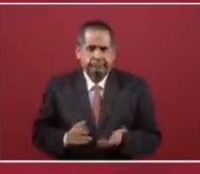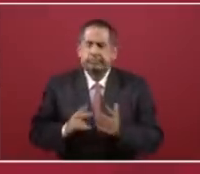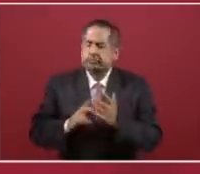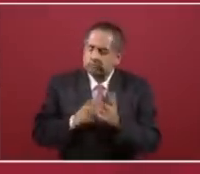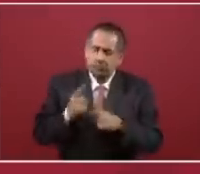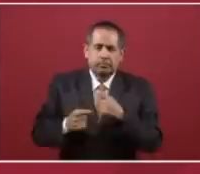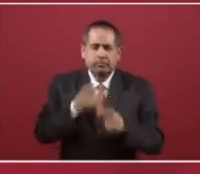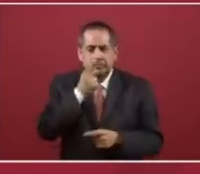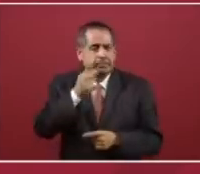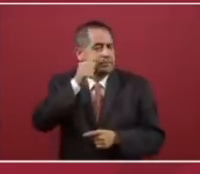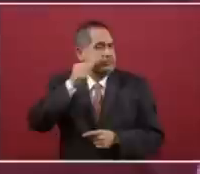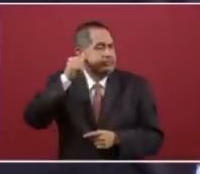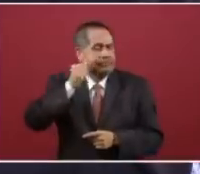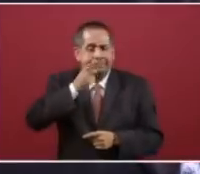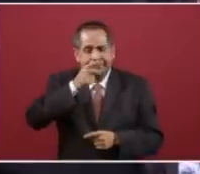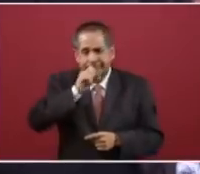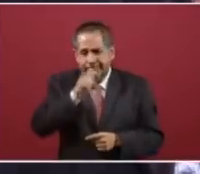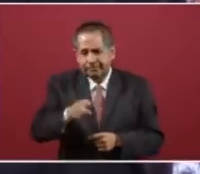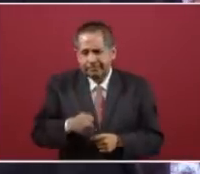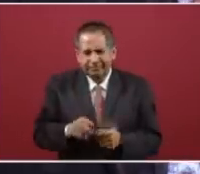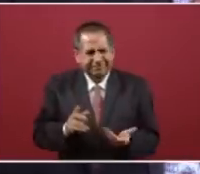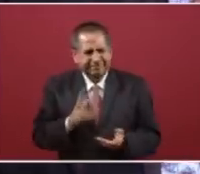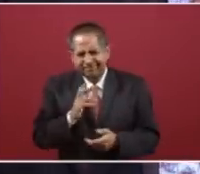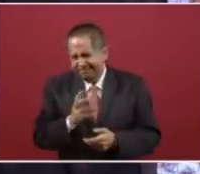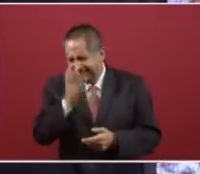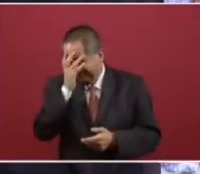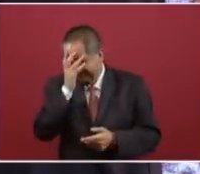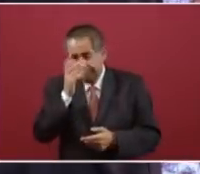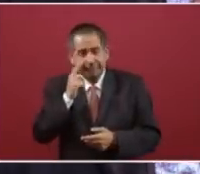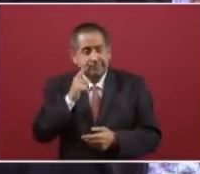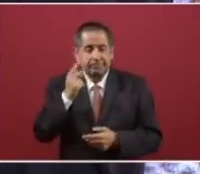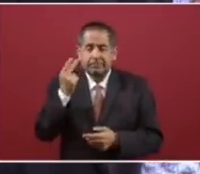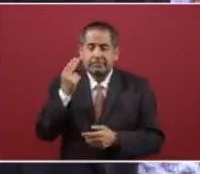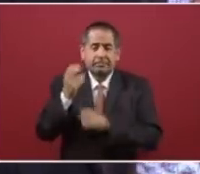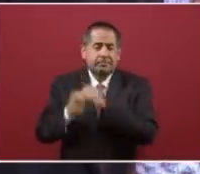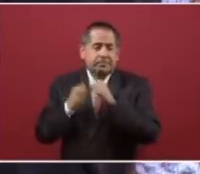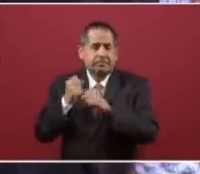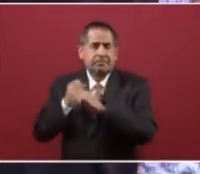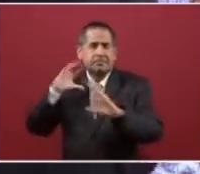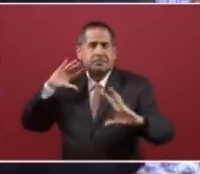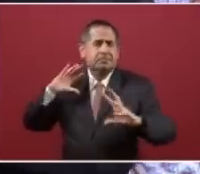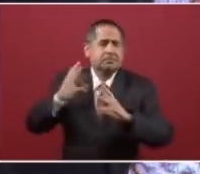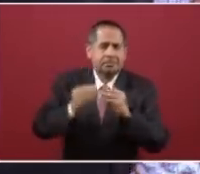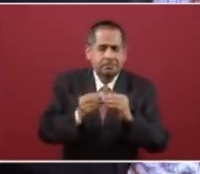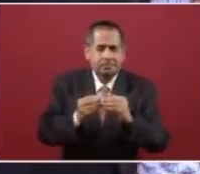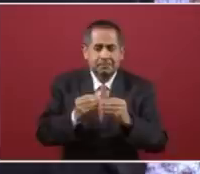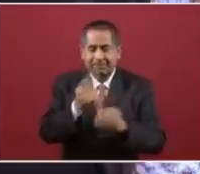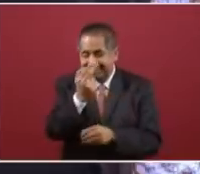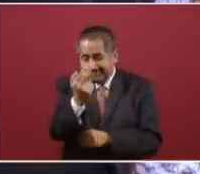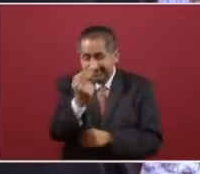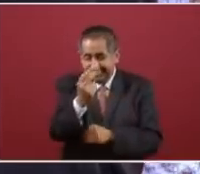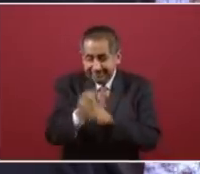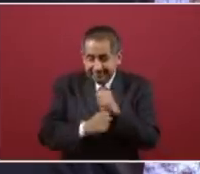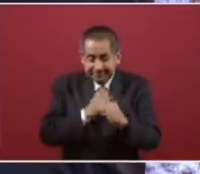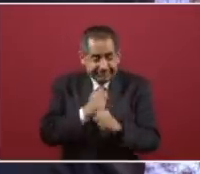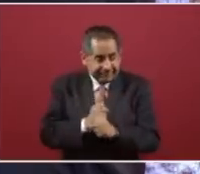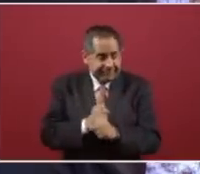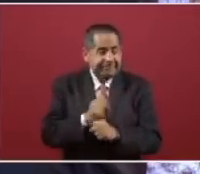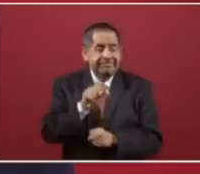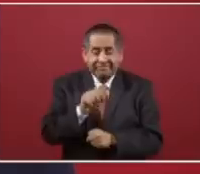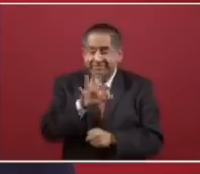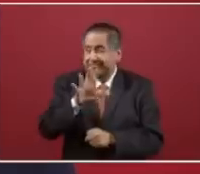lo de ayer una vergüenza que en 25 años 25 años